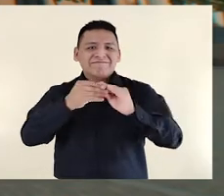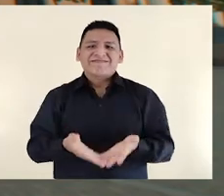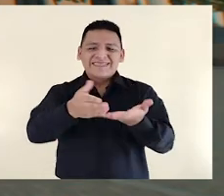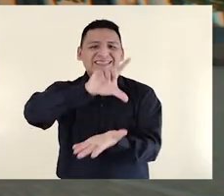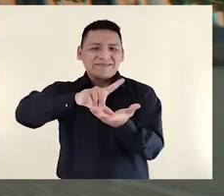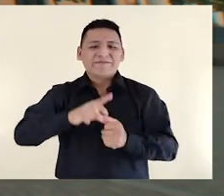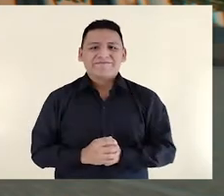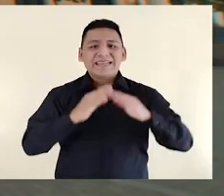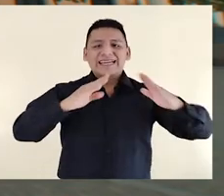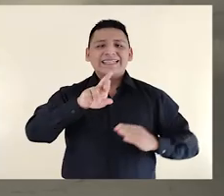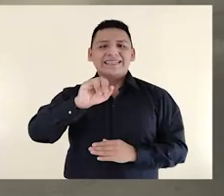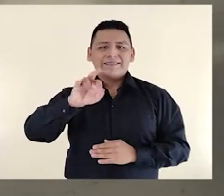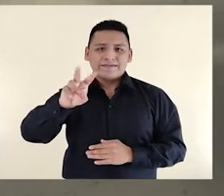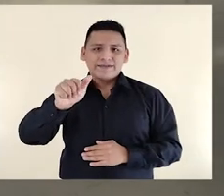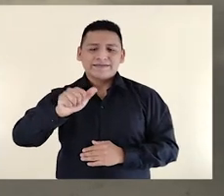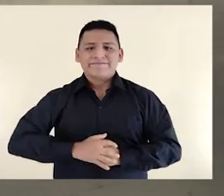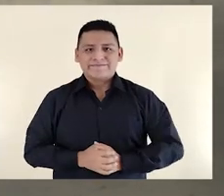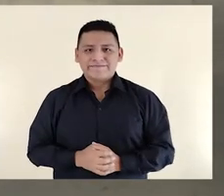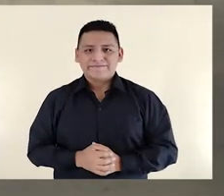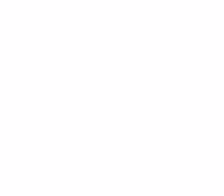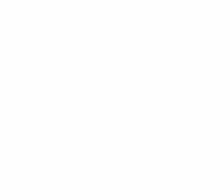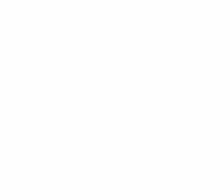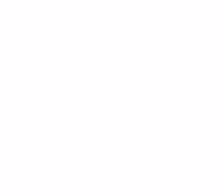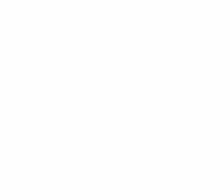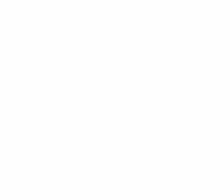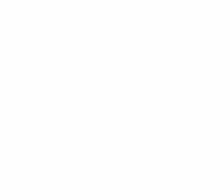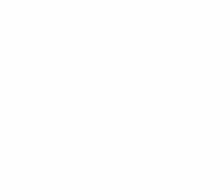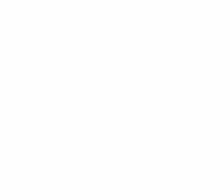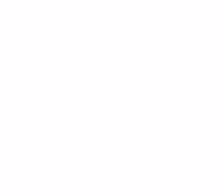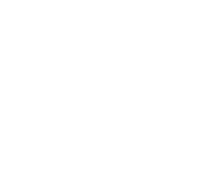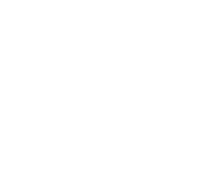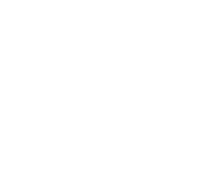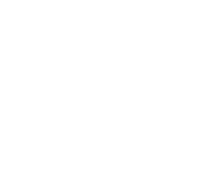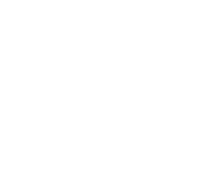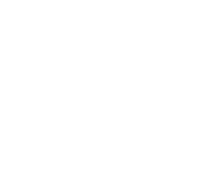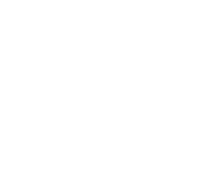Riva, patrimonio limeño. Casa La Riva, nuestra Lima del Bicentenario.